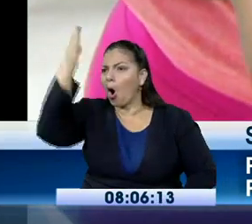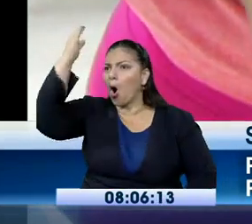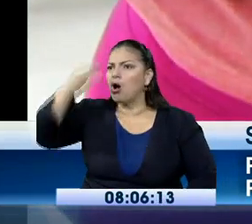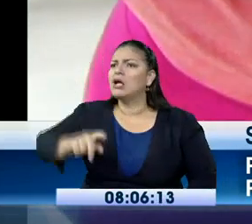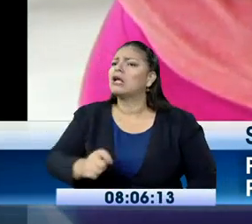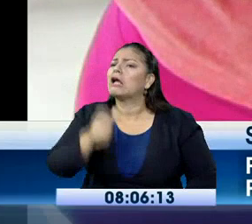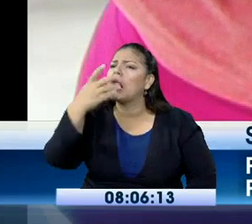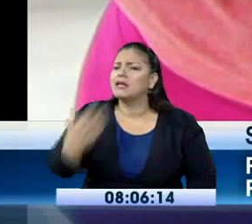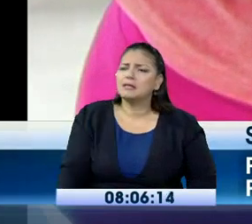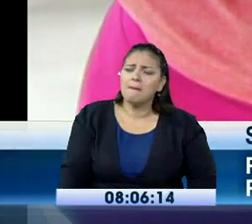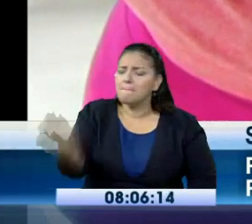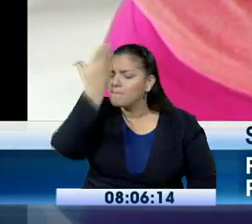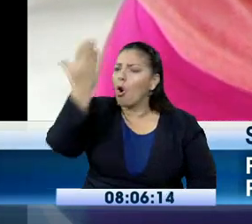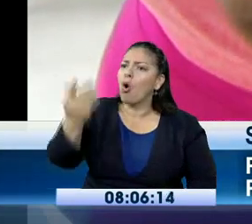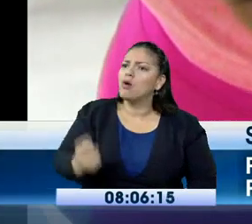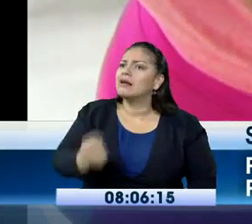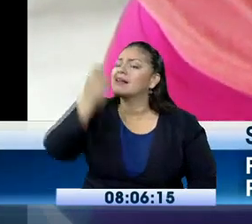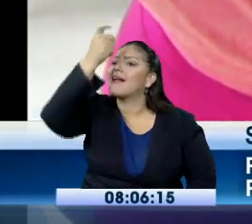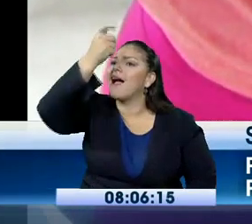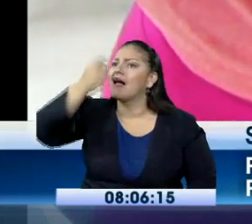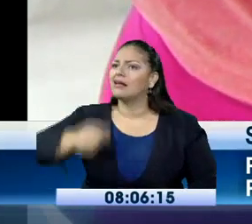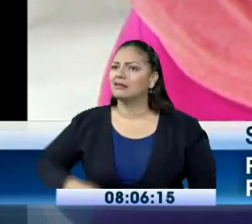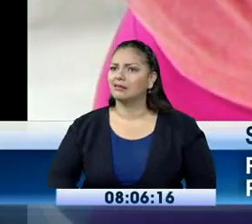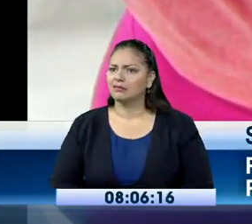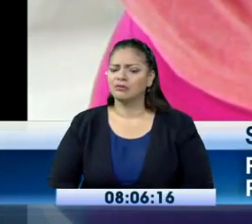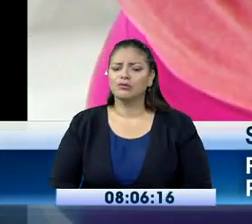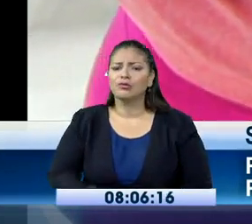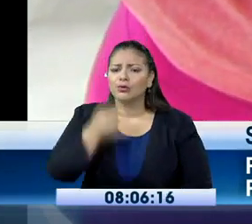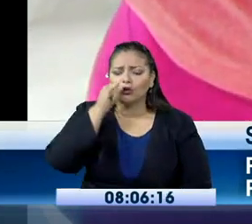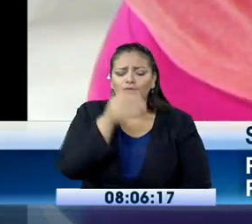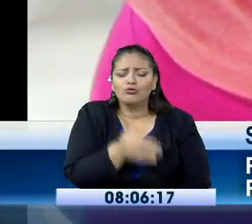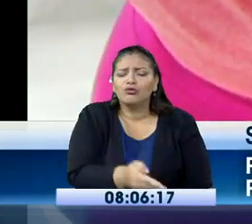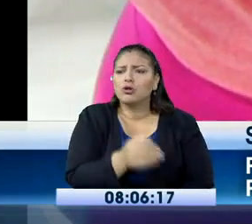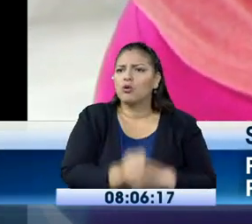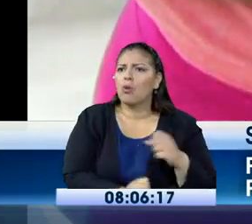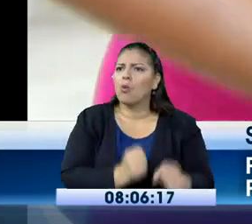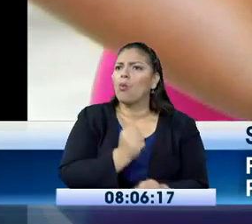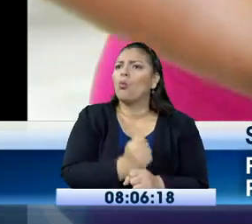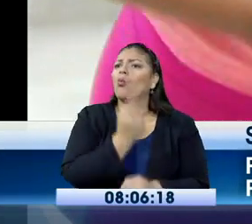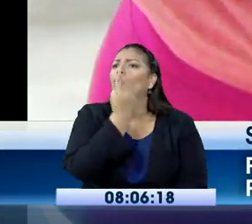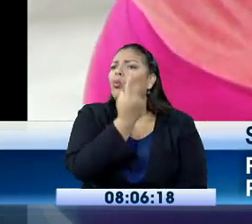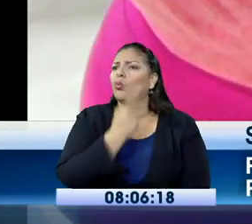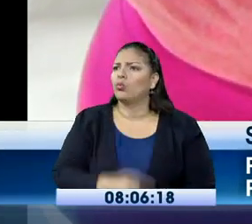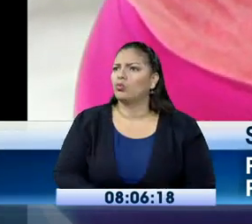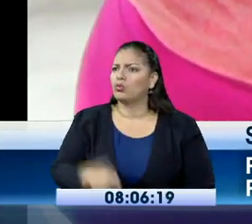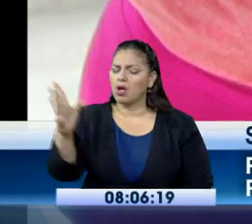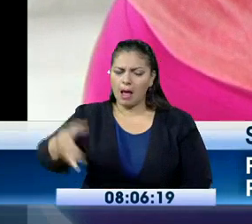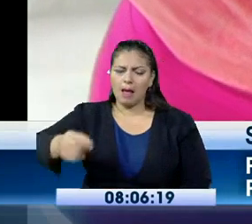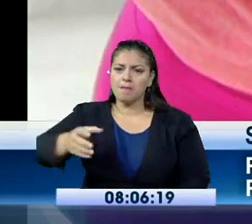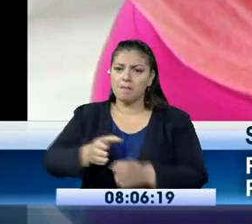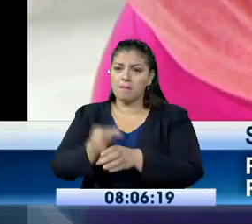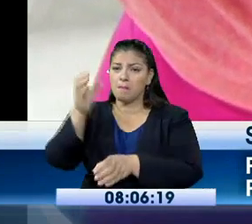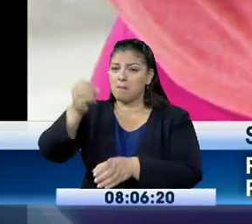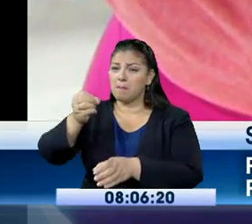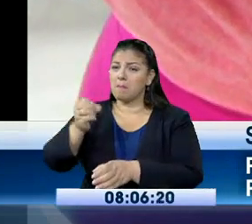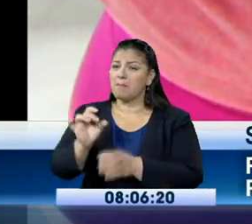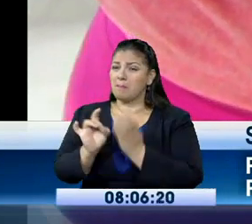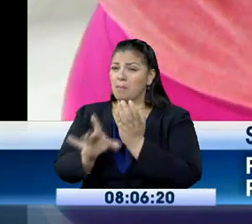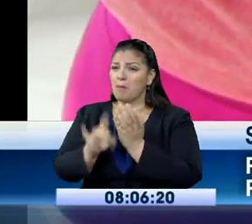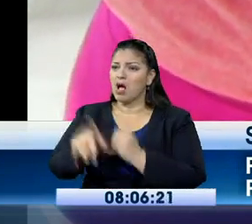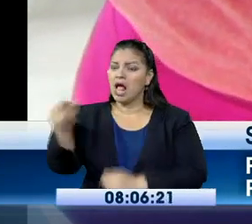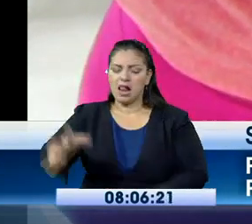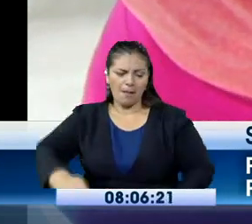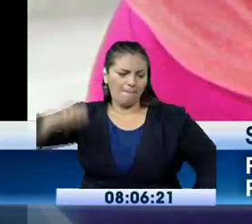matado a mi hijo si esa botella le caía en la cabeza, tiene 1 año. De hecho, lo mataba. Le cayó en las piernitas, pero antes no lo cortó.